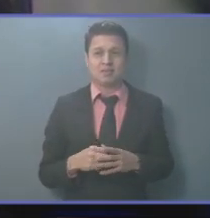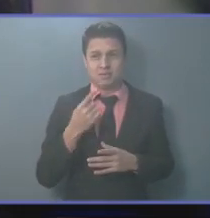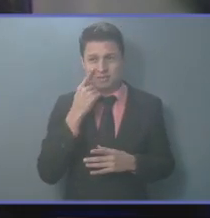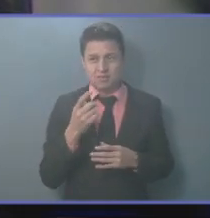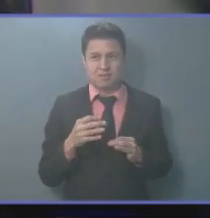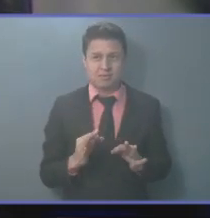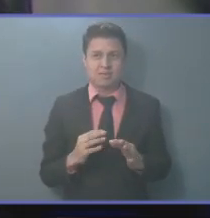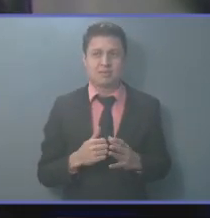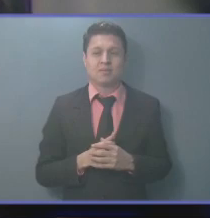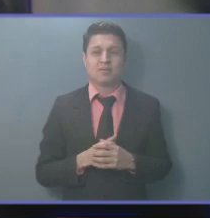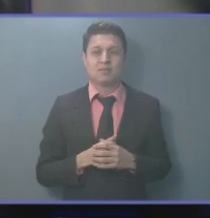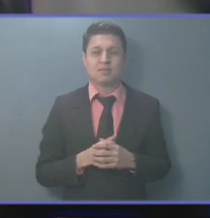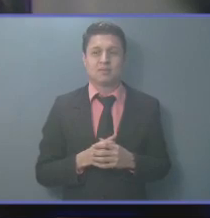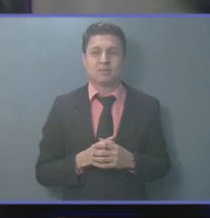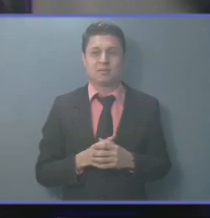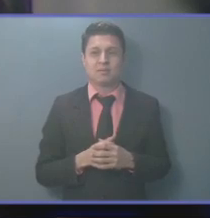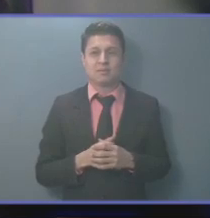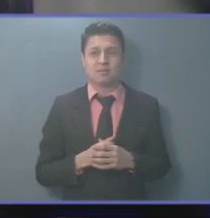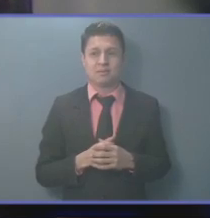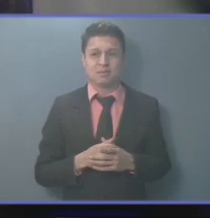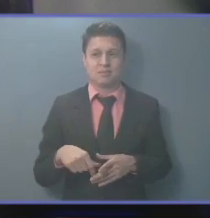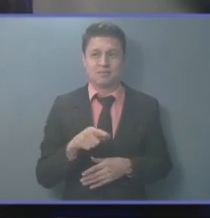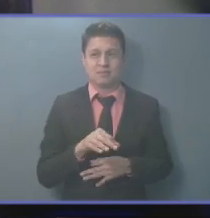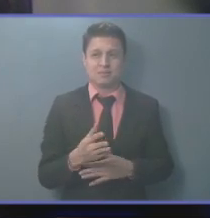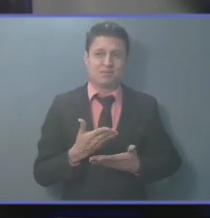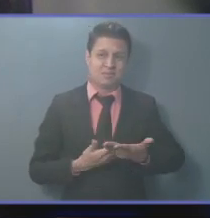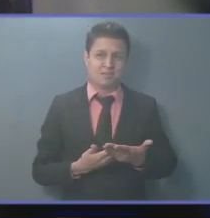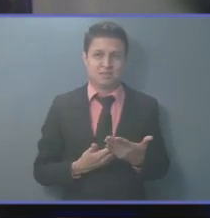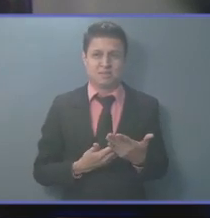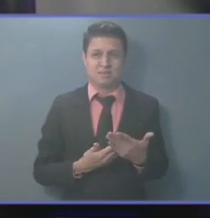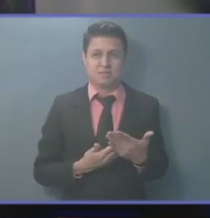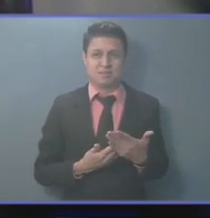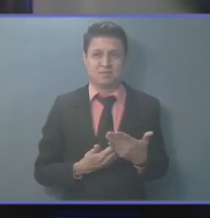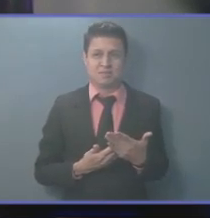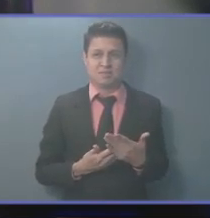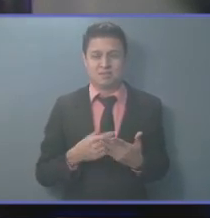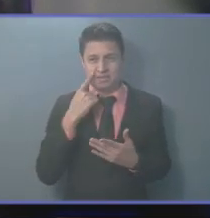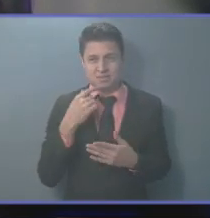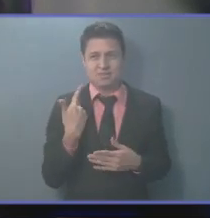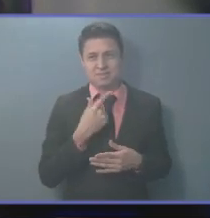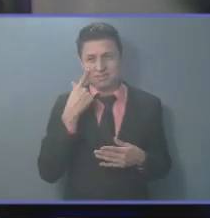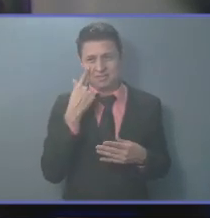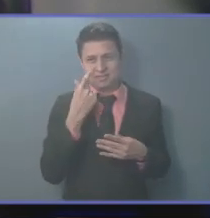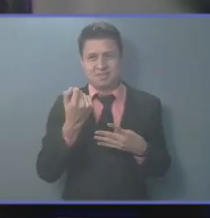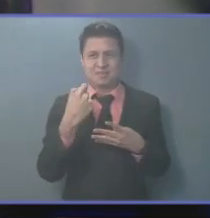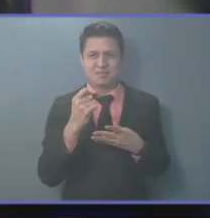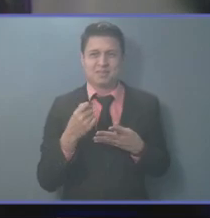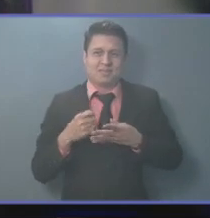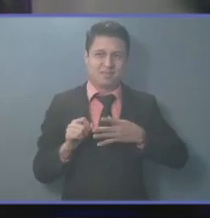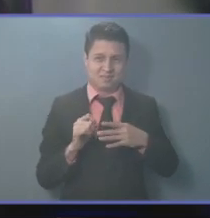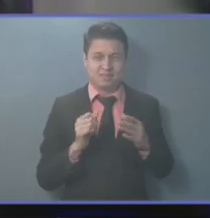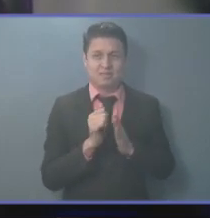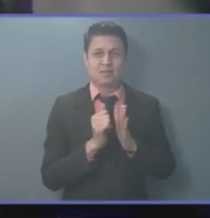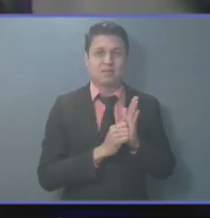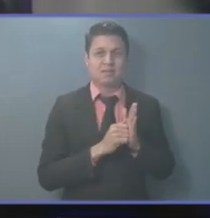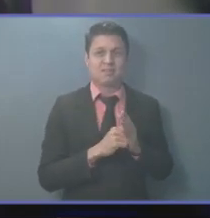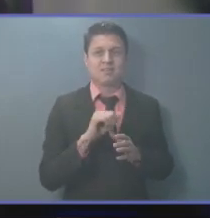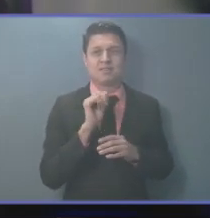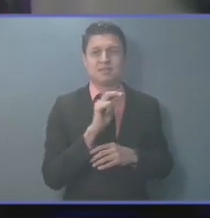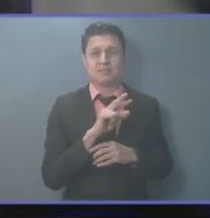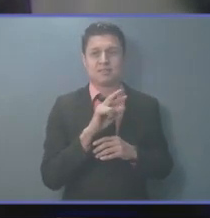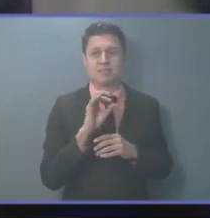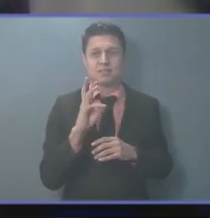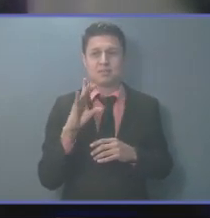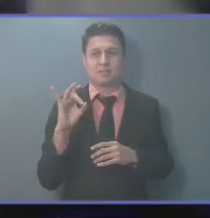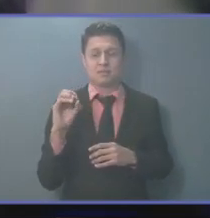Posiblemente una mala interpretación, porque cuando revisábamos el 608, el decreto 608,